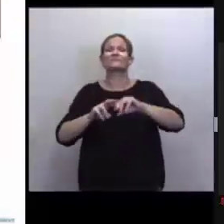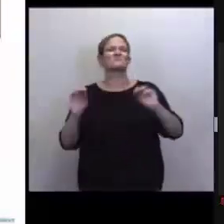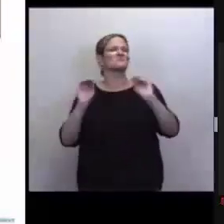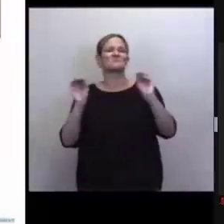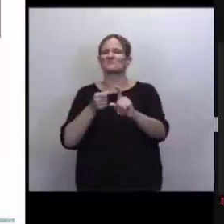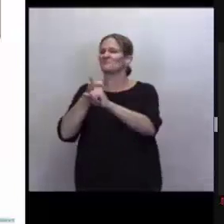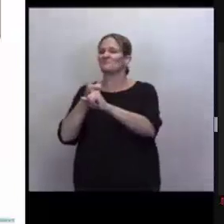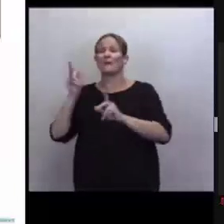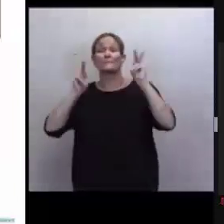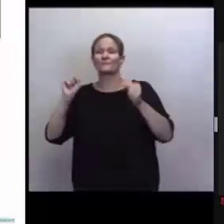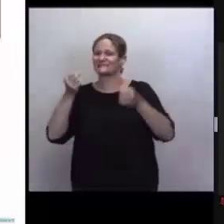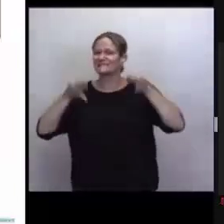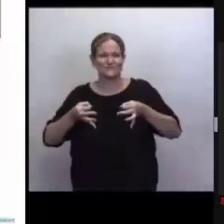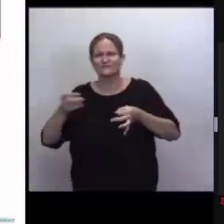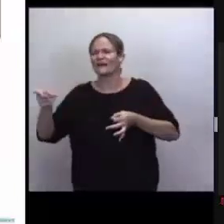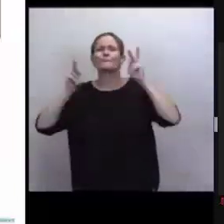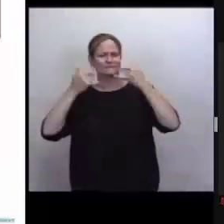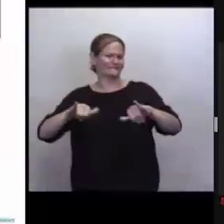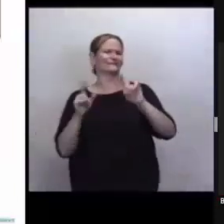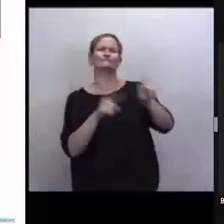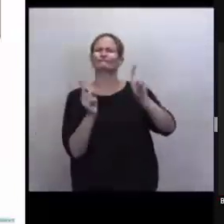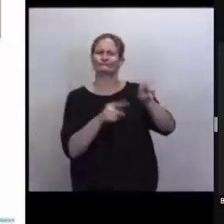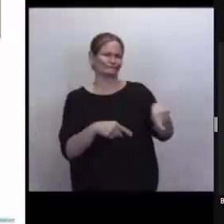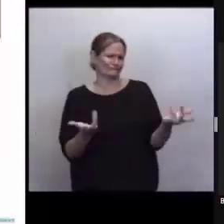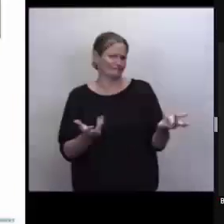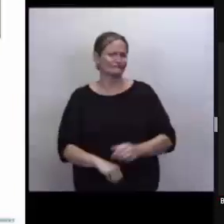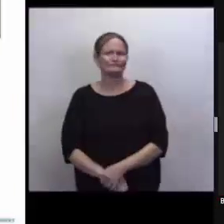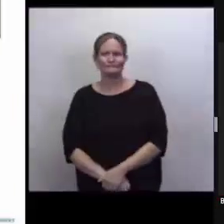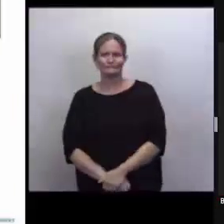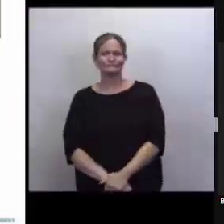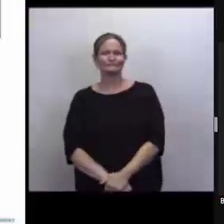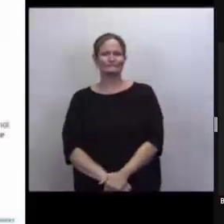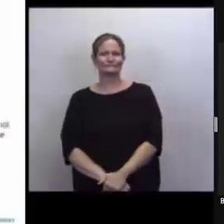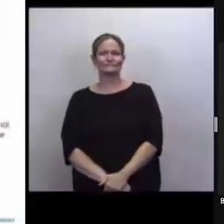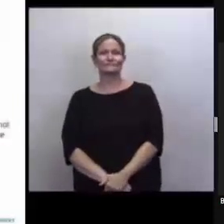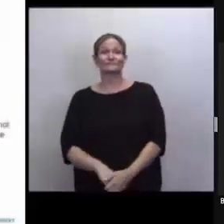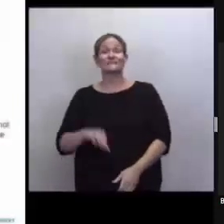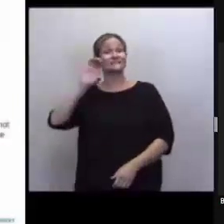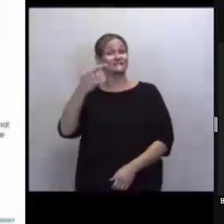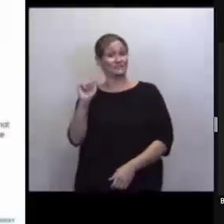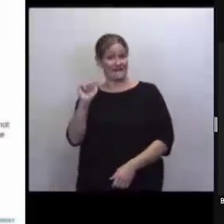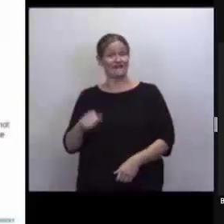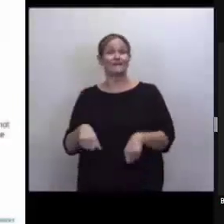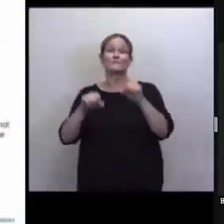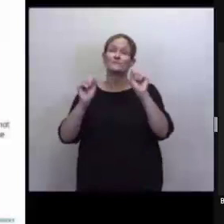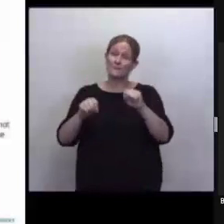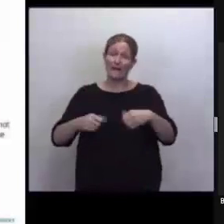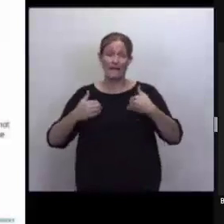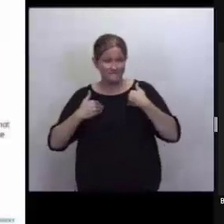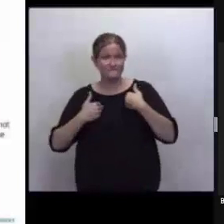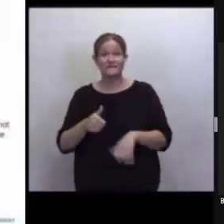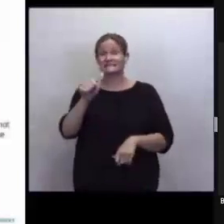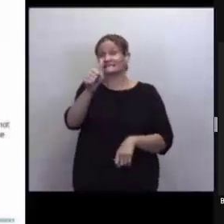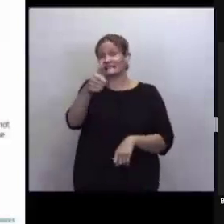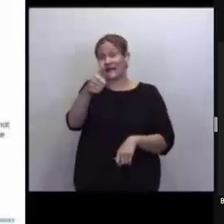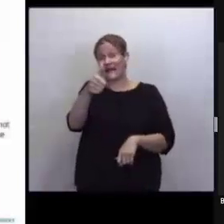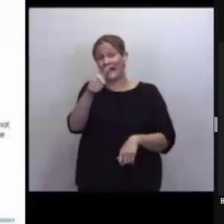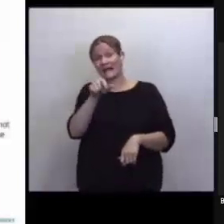El estudio también concluyó que las diferencias, los tiempos de viaje, realmente no alterarían el comportamiento de